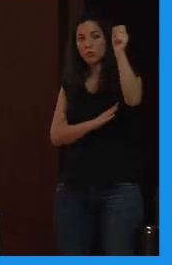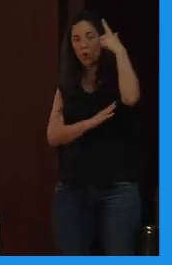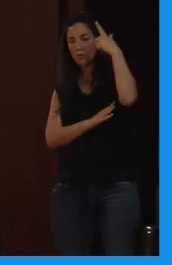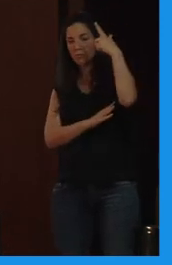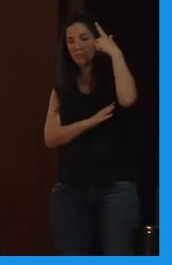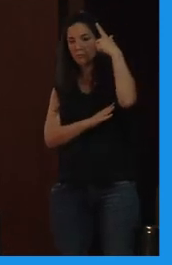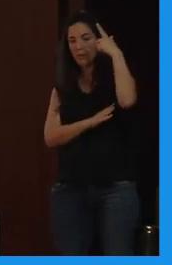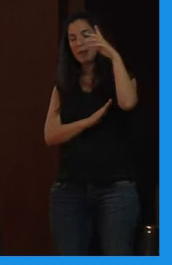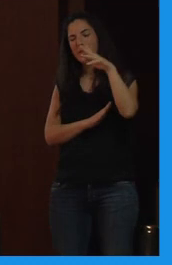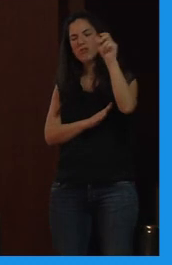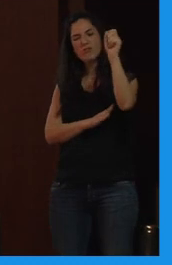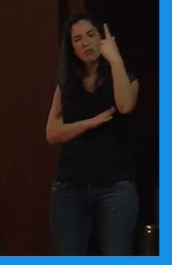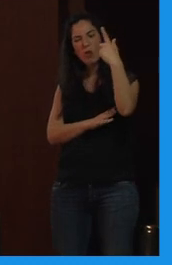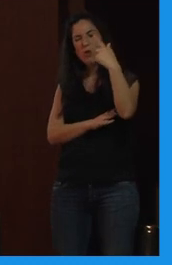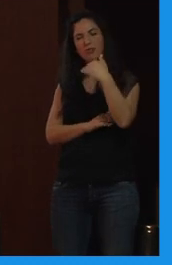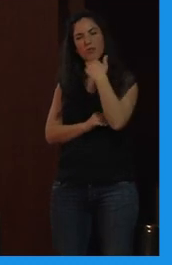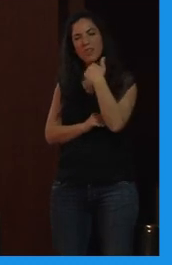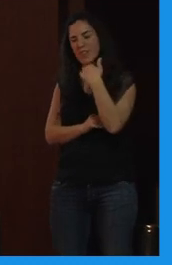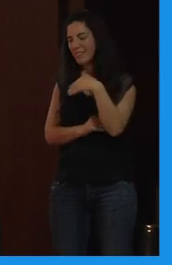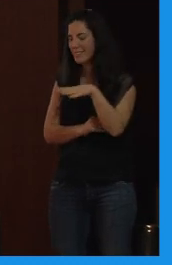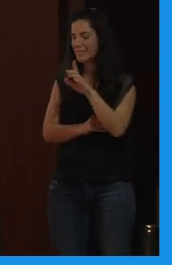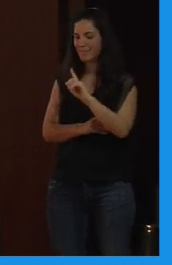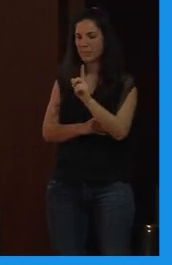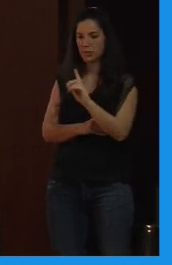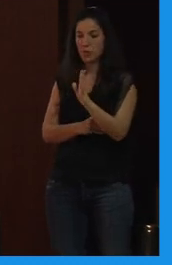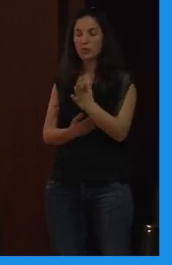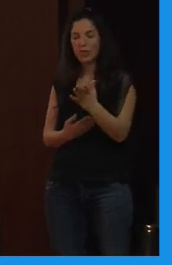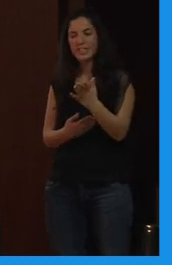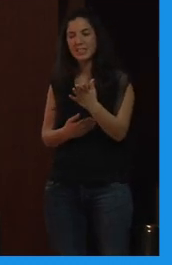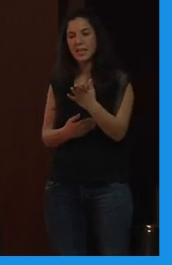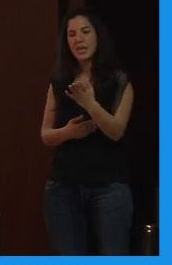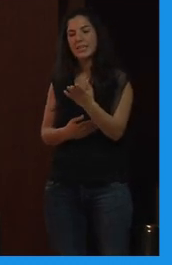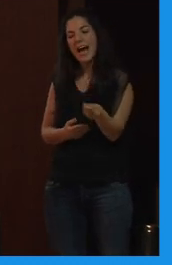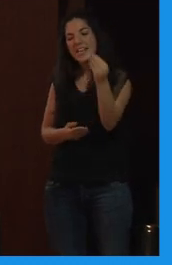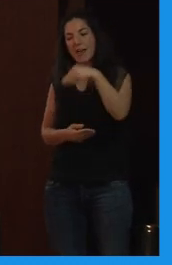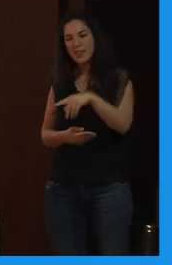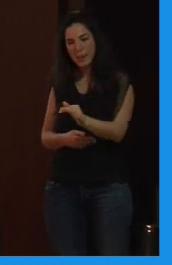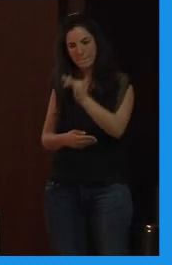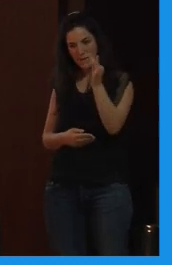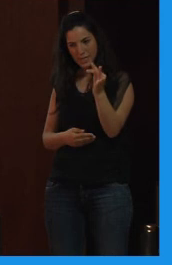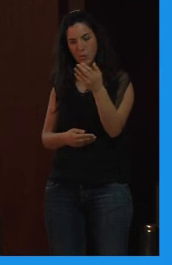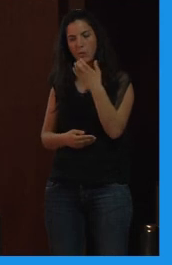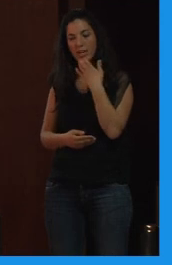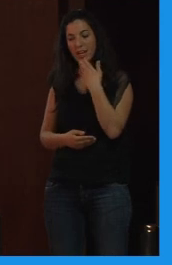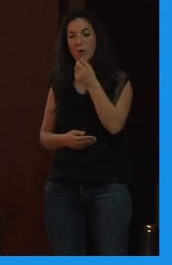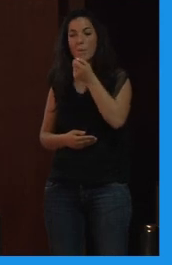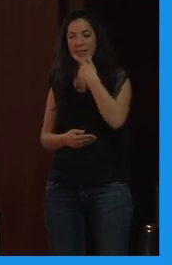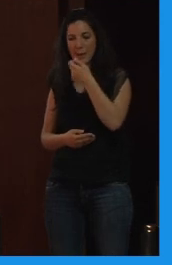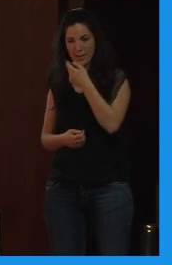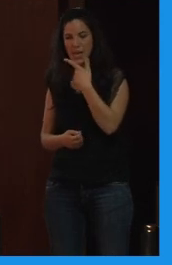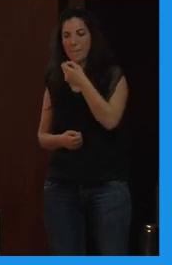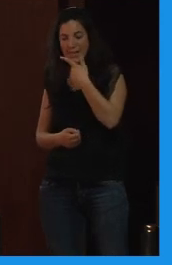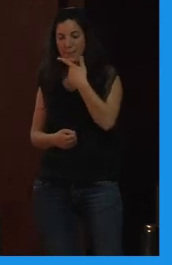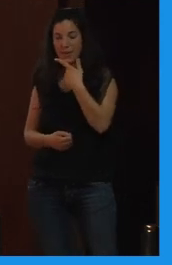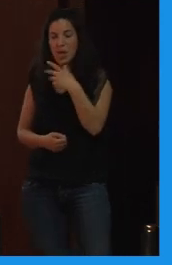tomar el sol muchas veces no es suficiente y hay que suplementarla, porque por mucho calcio que toméis, como no haya vitamina D, no se absorbe. Y